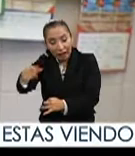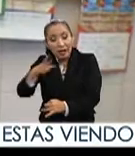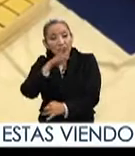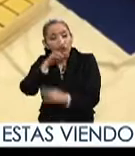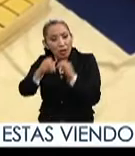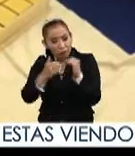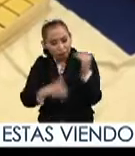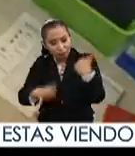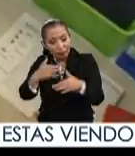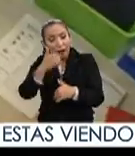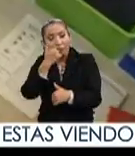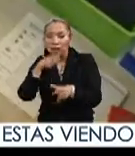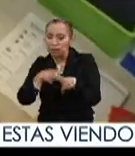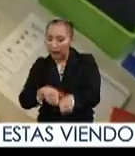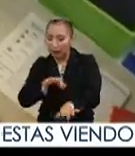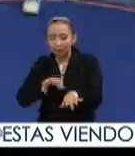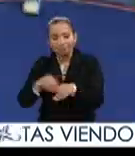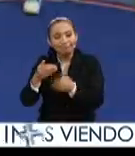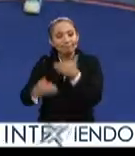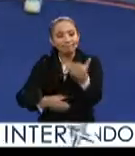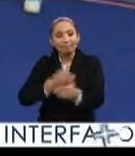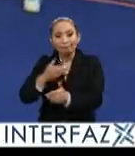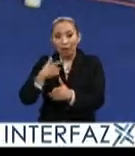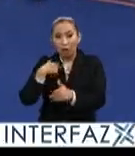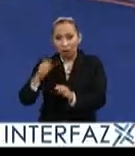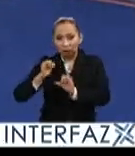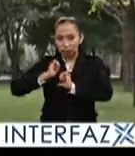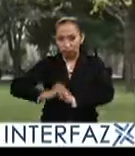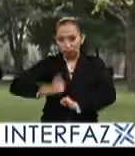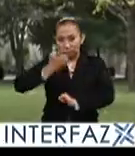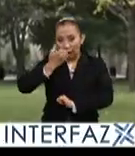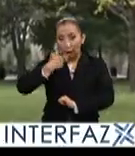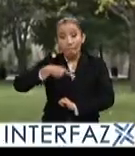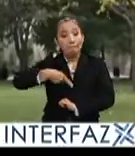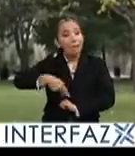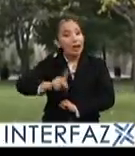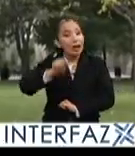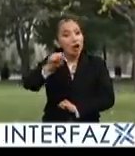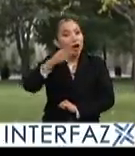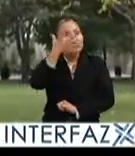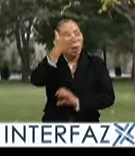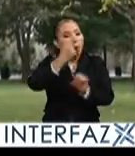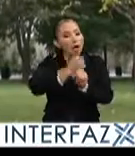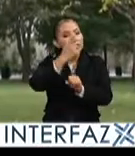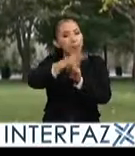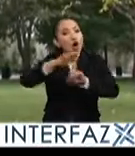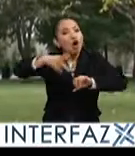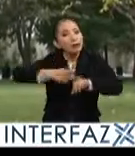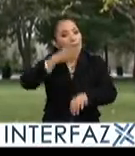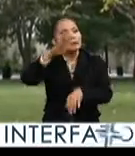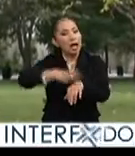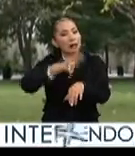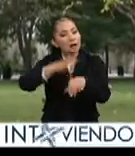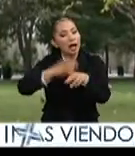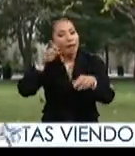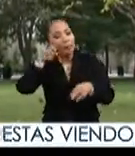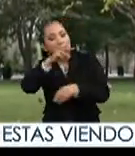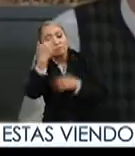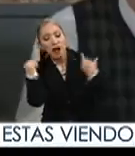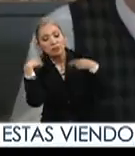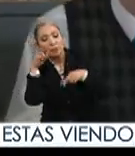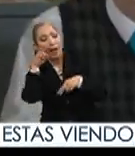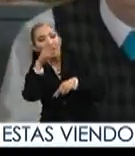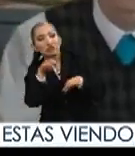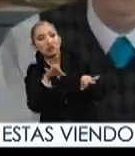buenos resultados, puede continuar laborando, ya como titular. No obstante, cada 5 años se califica nuevamente al profesor para medir